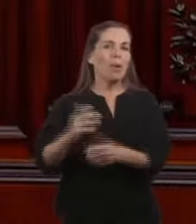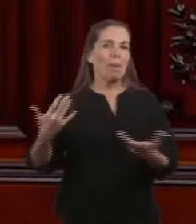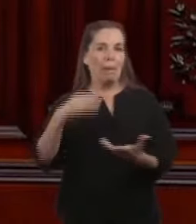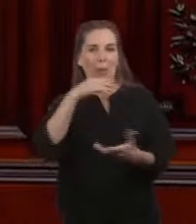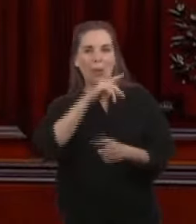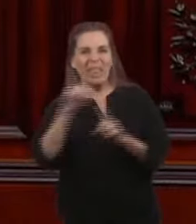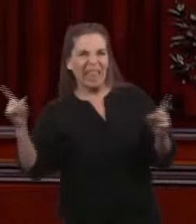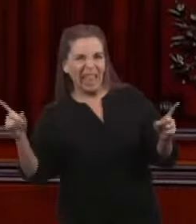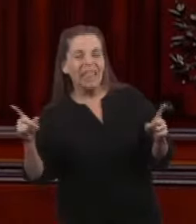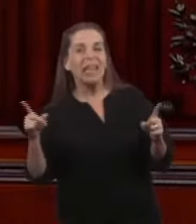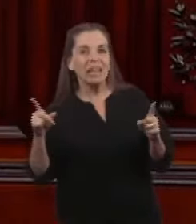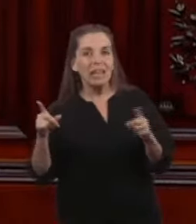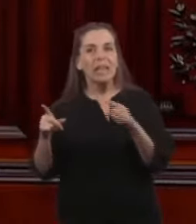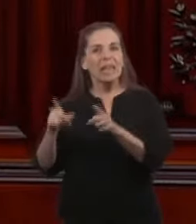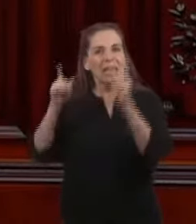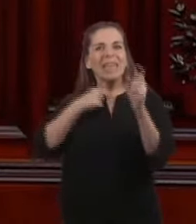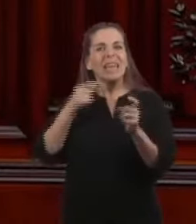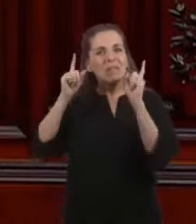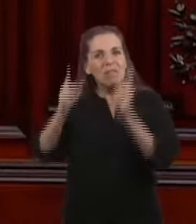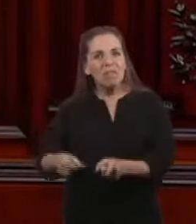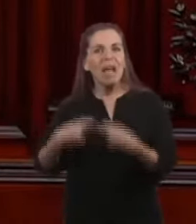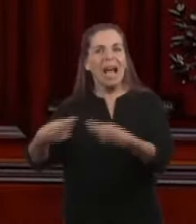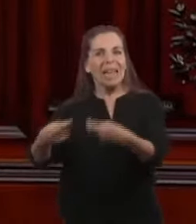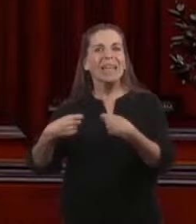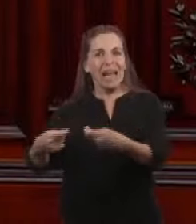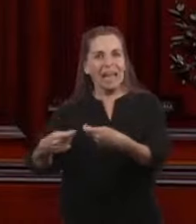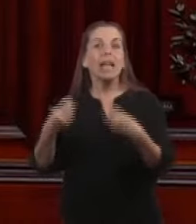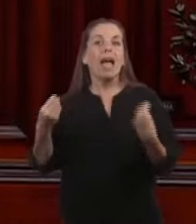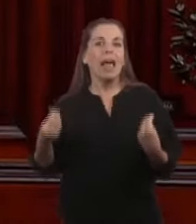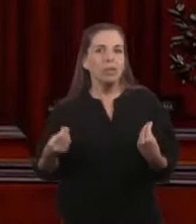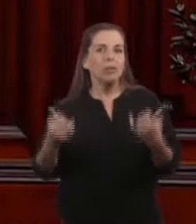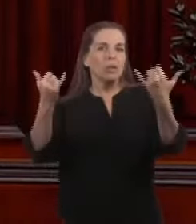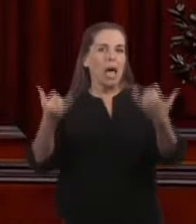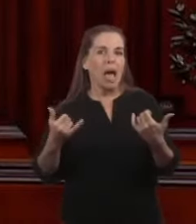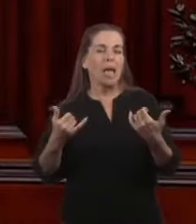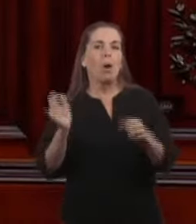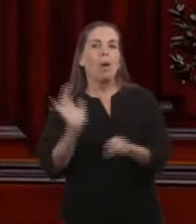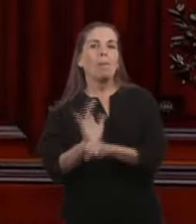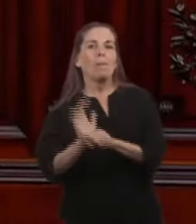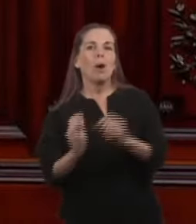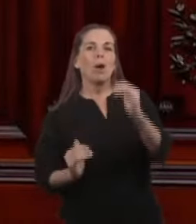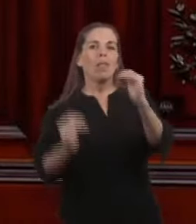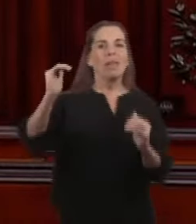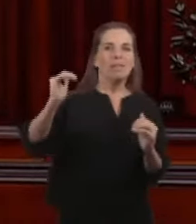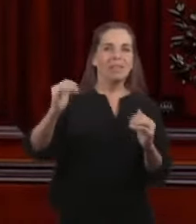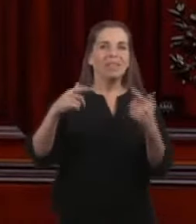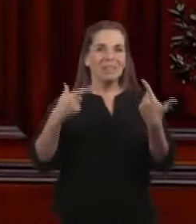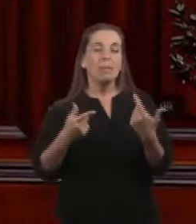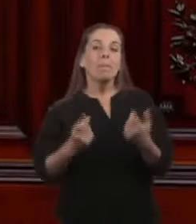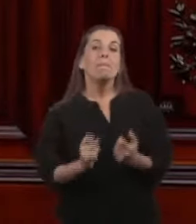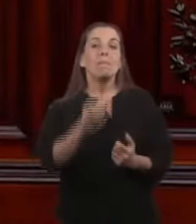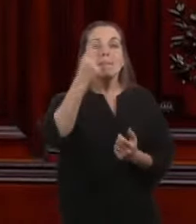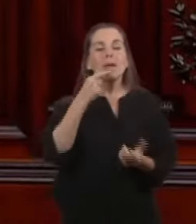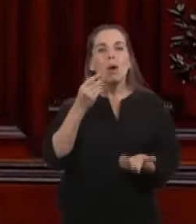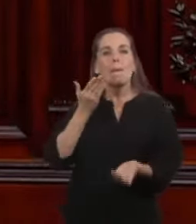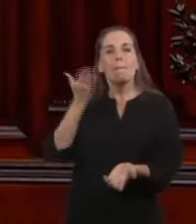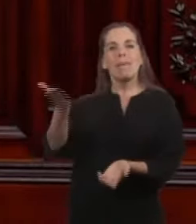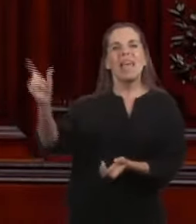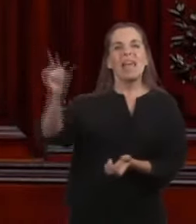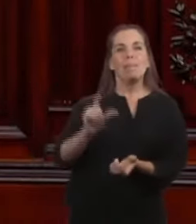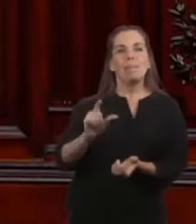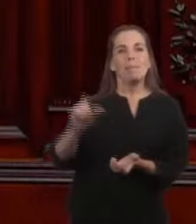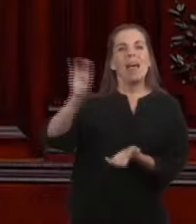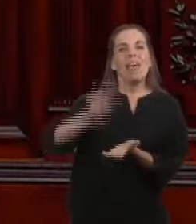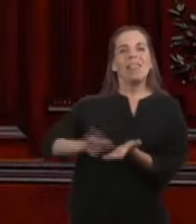quieren dejar de gastar generan déficit para cubrir ese déficit lo primero que hacen es tomar deuda pero como no